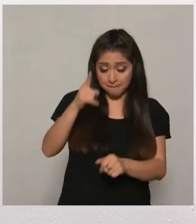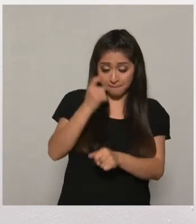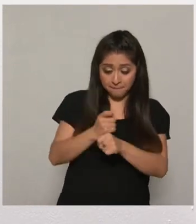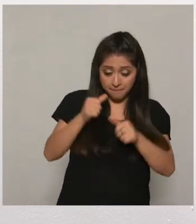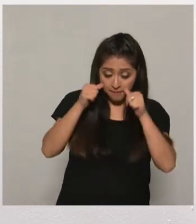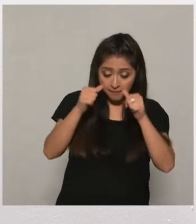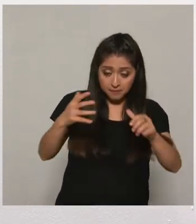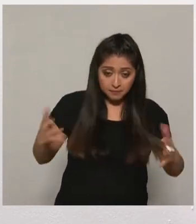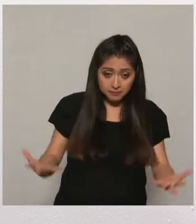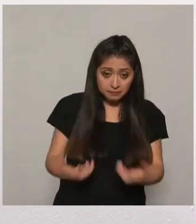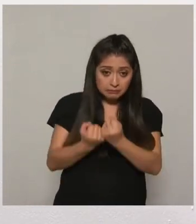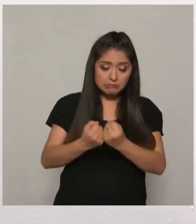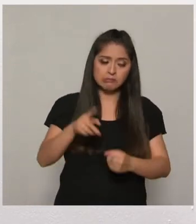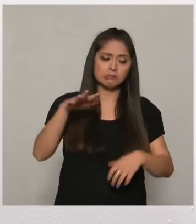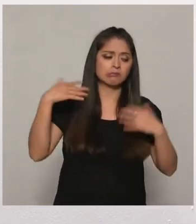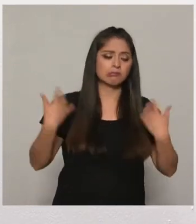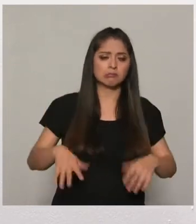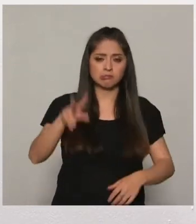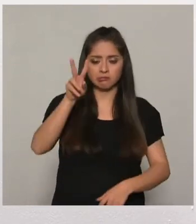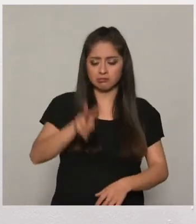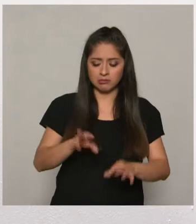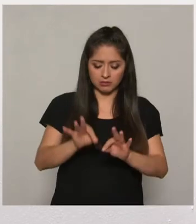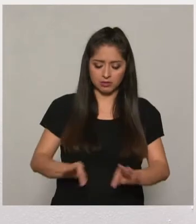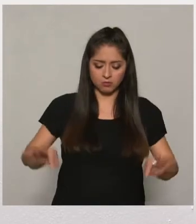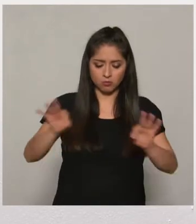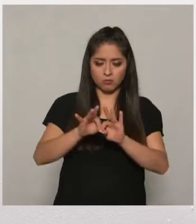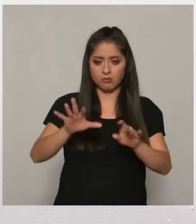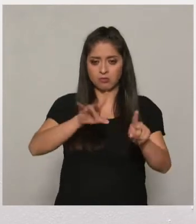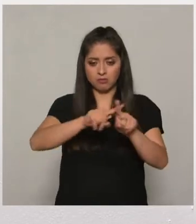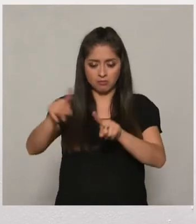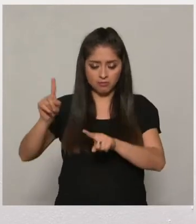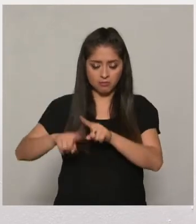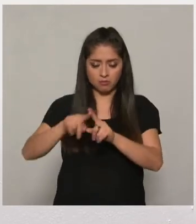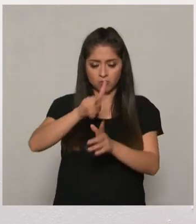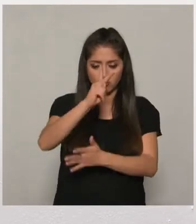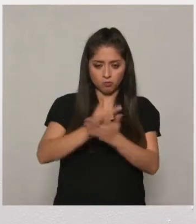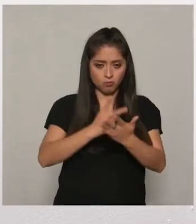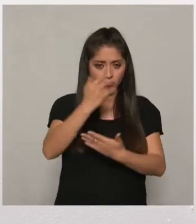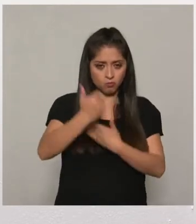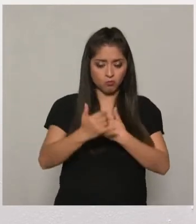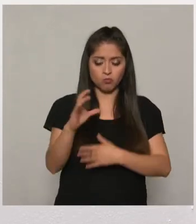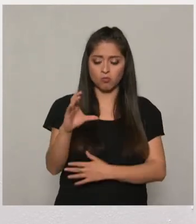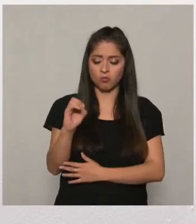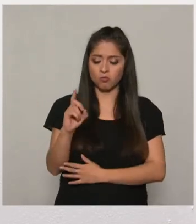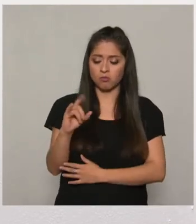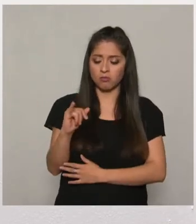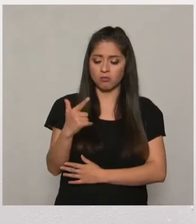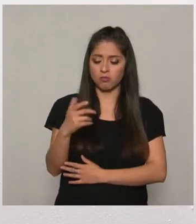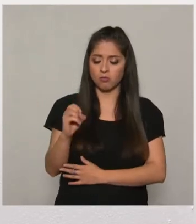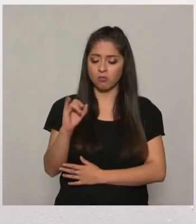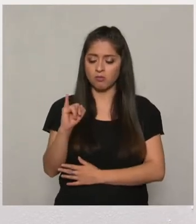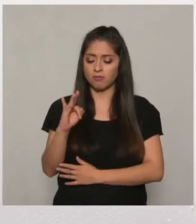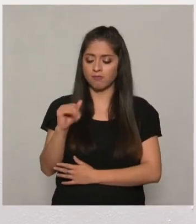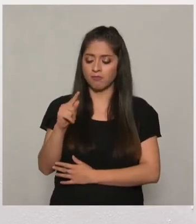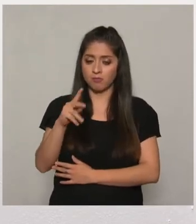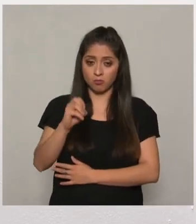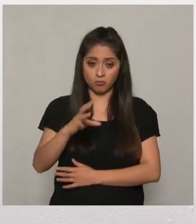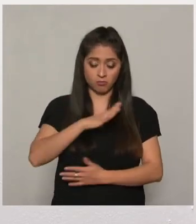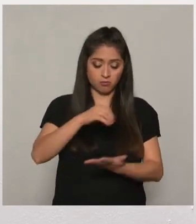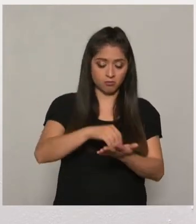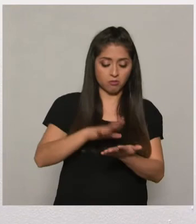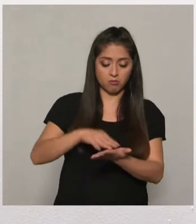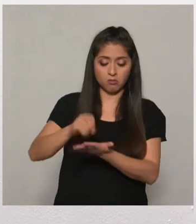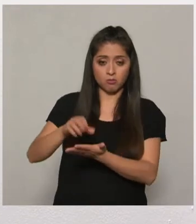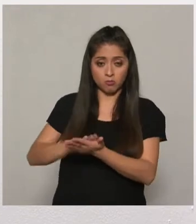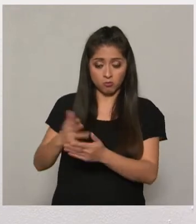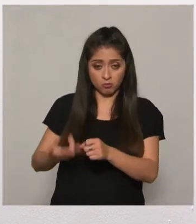importante porque, pues vamos, hay otros programas que se han establecido, por ejemplo, Código Infarto, que es uno de los programas que actualmente está en los hospitales en cuestiones